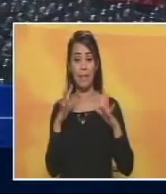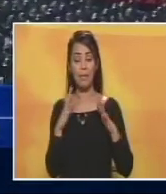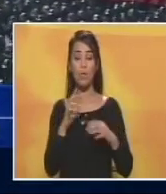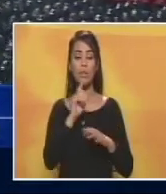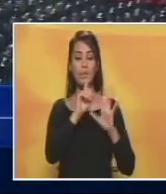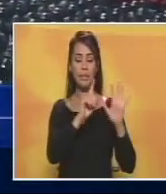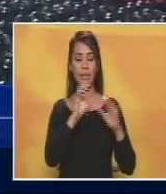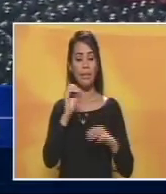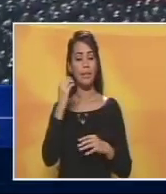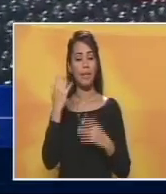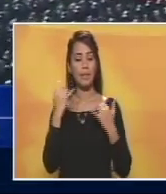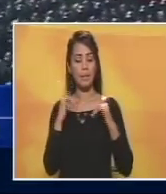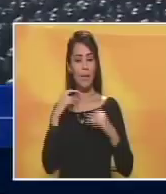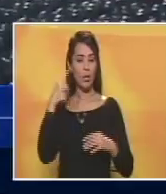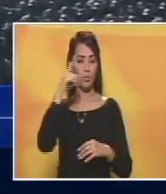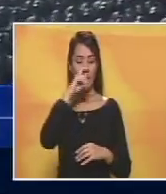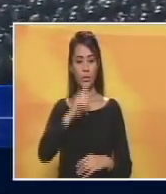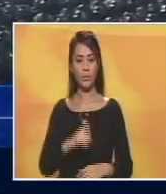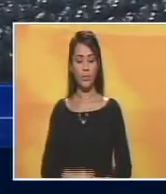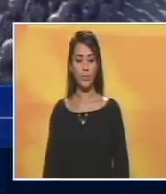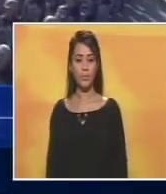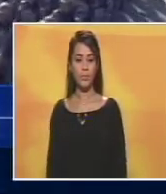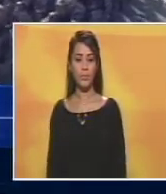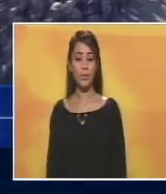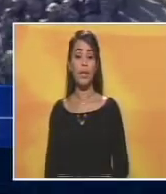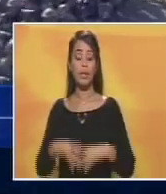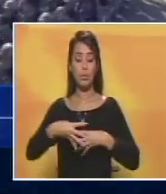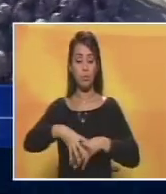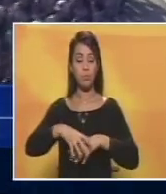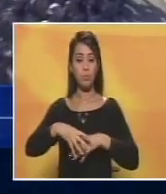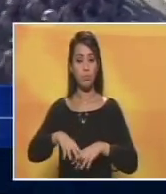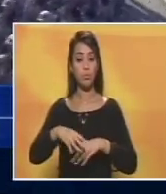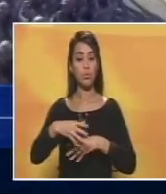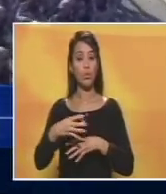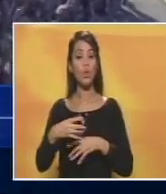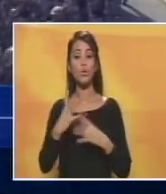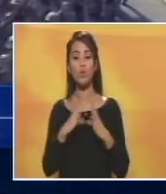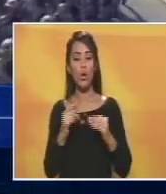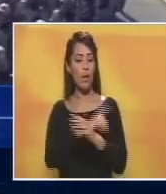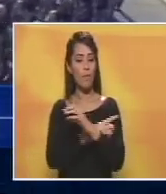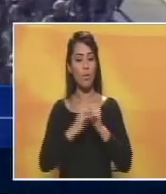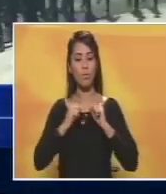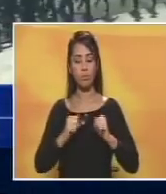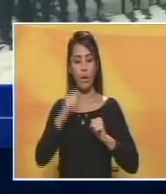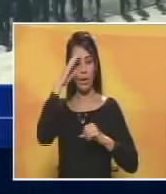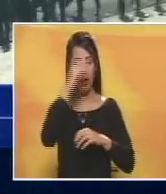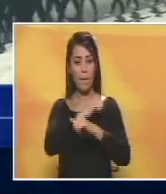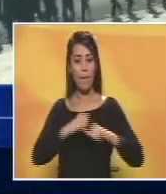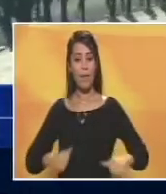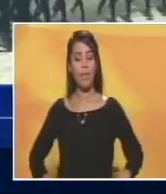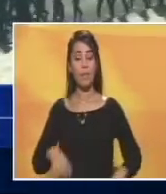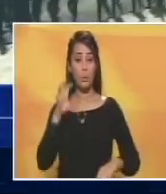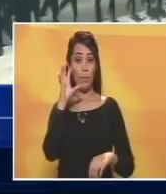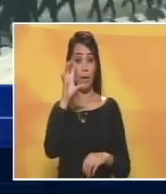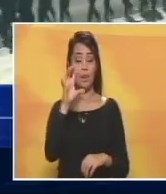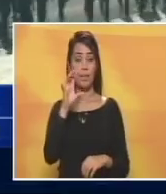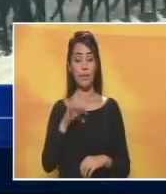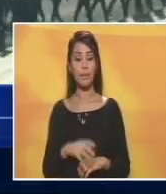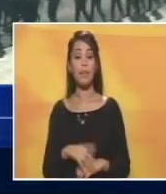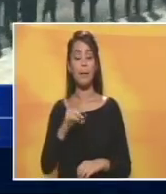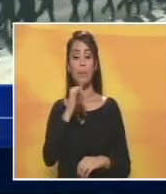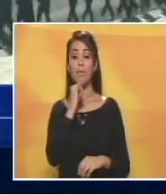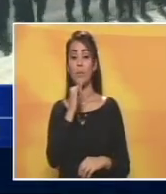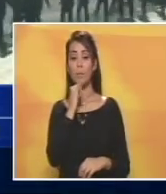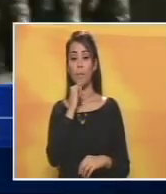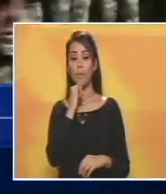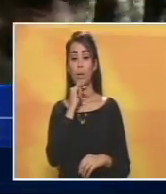la fundación de su ejército. El mandatario aseguró que el evento mostrará al mundo la fortaleza militar de su nación y expresó que el ejército debe